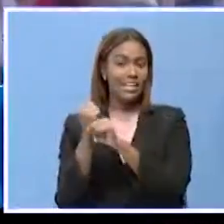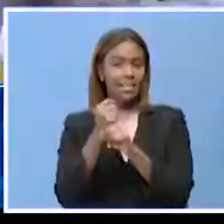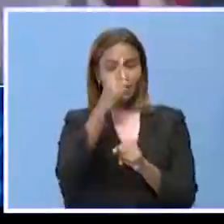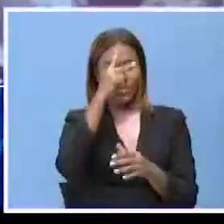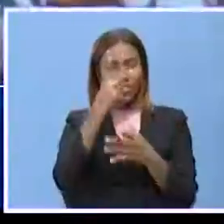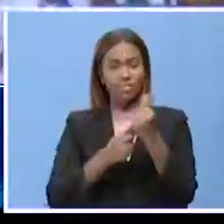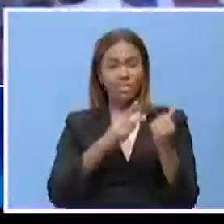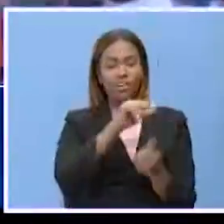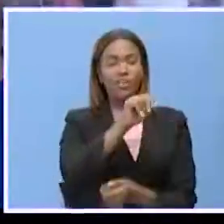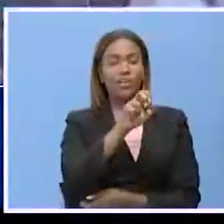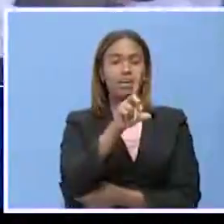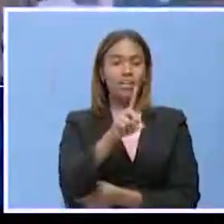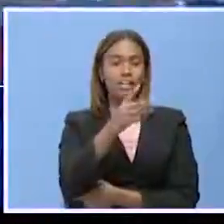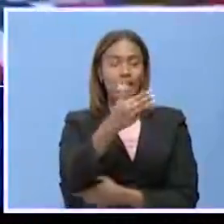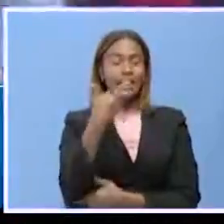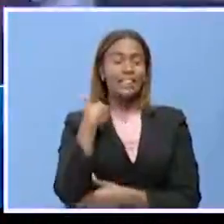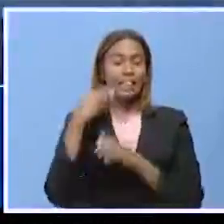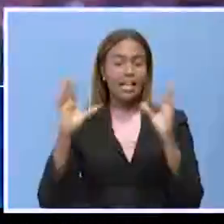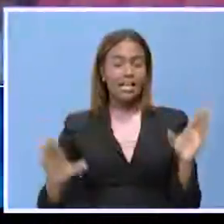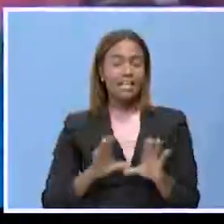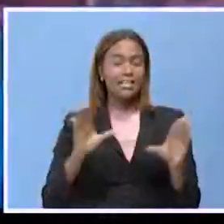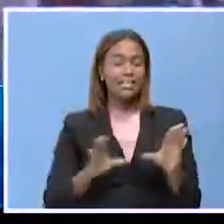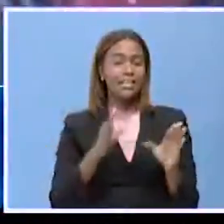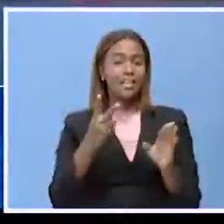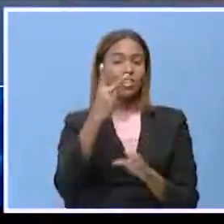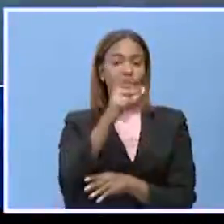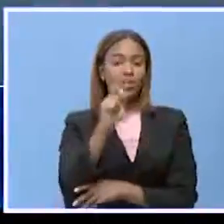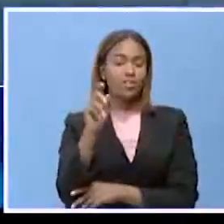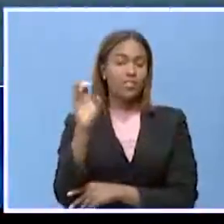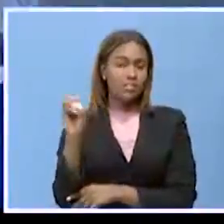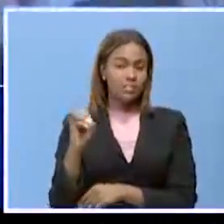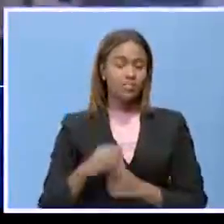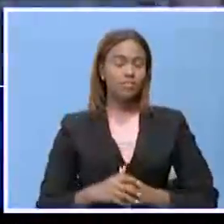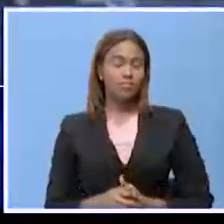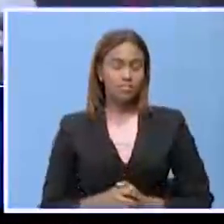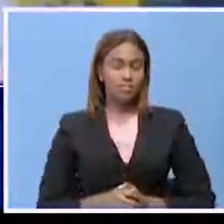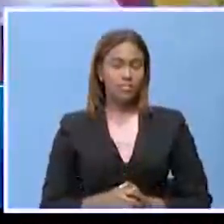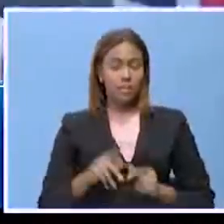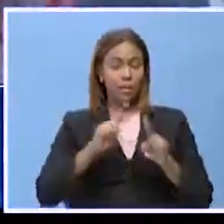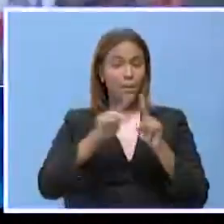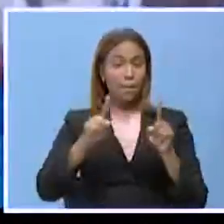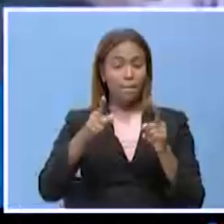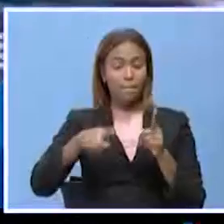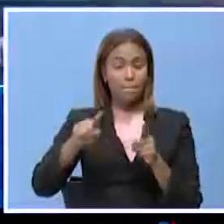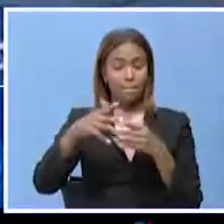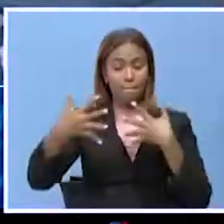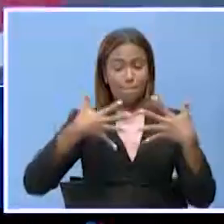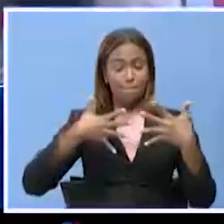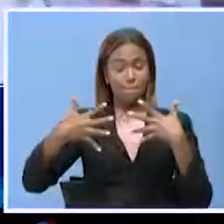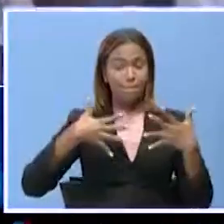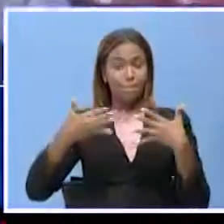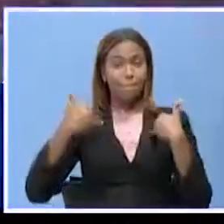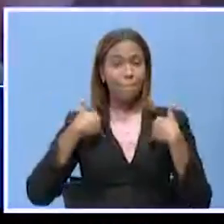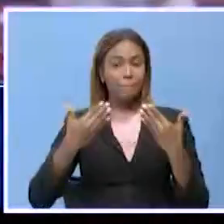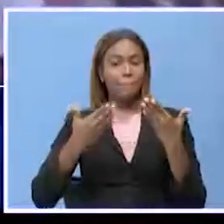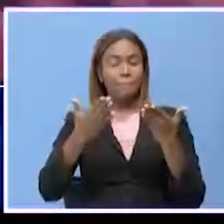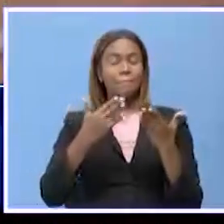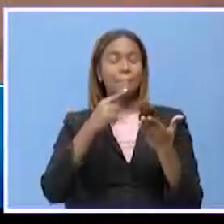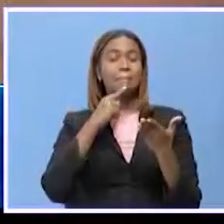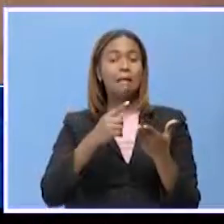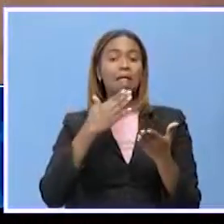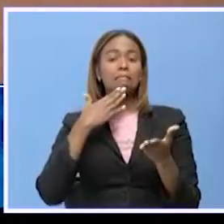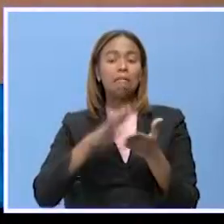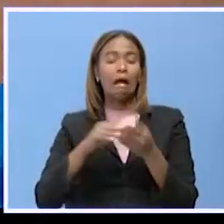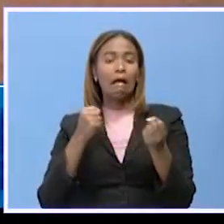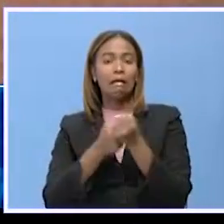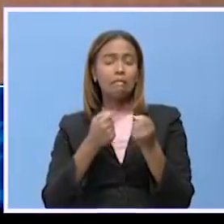a un doblete de Ronald Guzmán, que puso las acciones 2-0. Pero los panameños ripostearon gracias a la pésima defensa